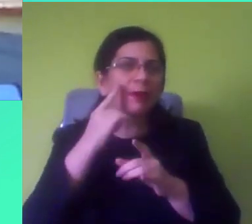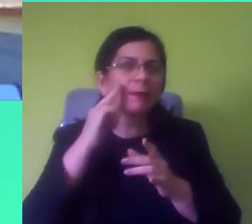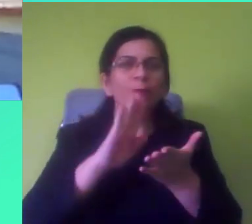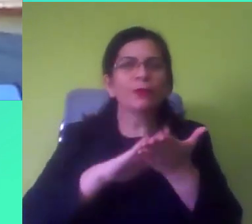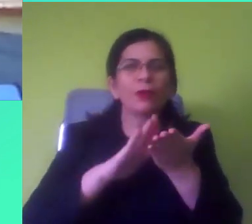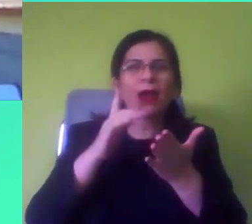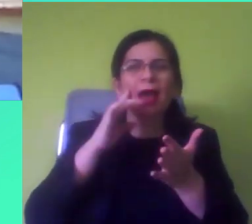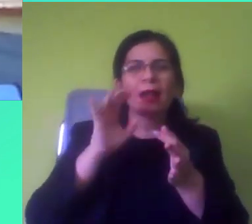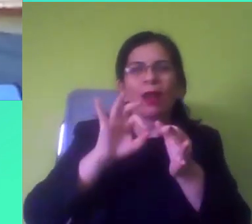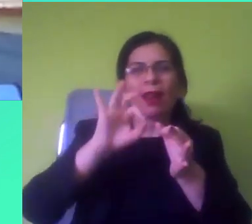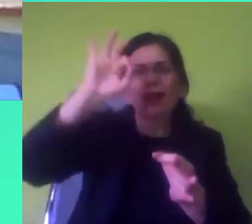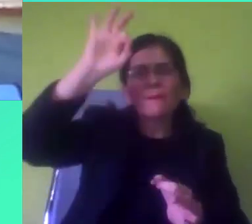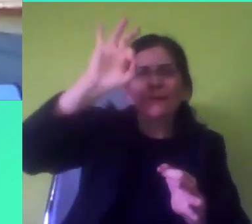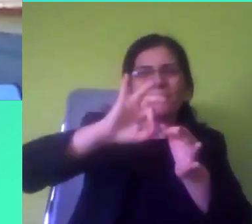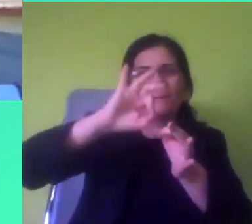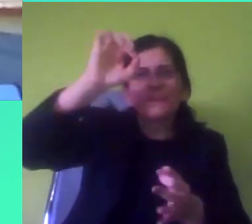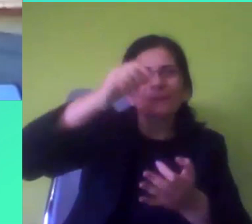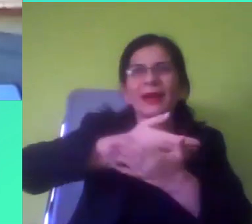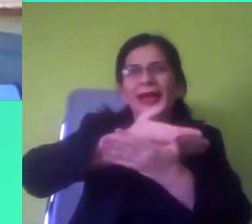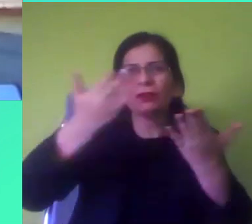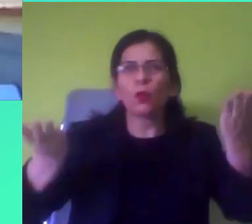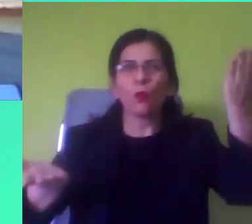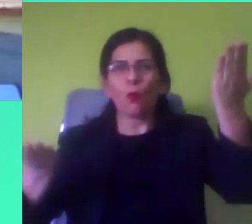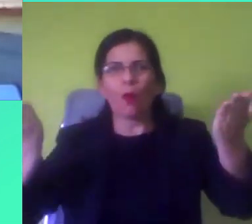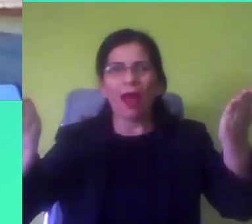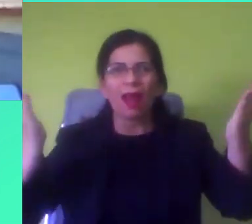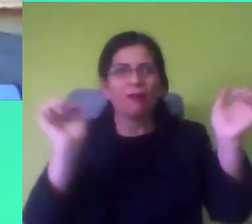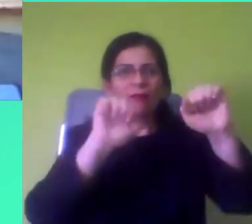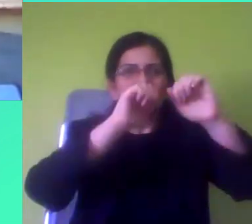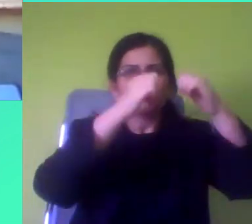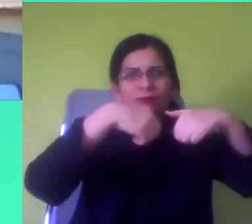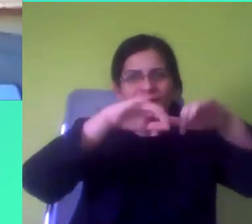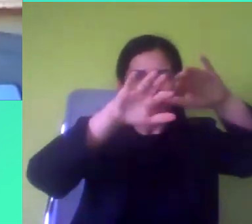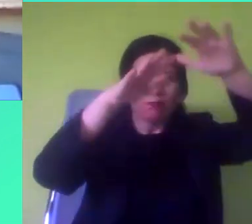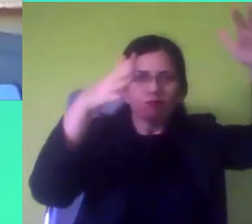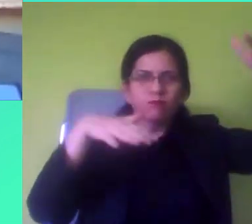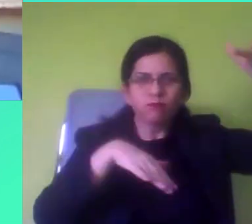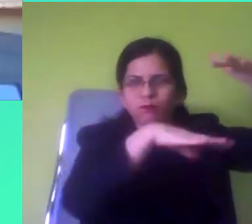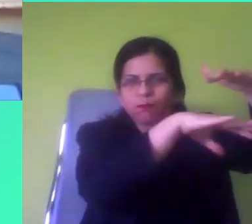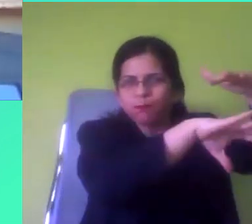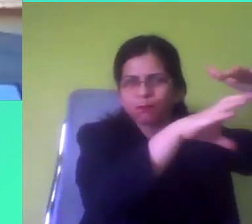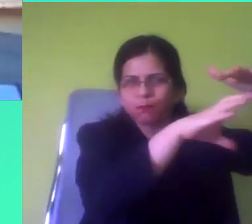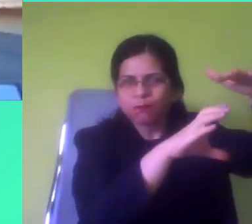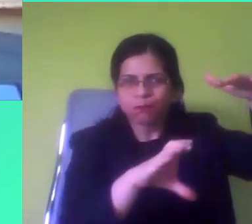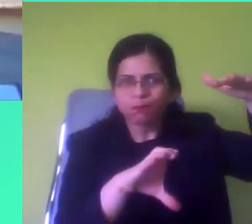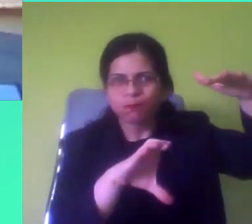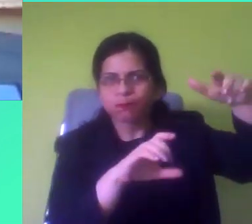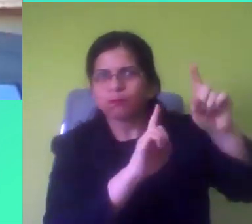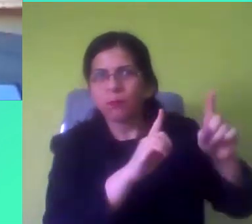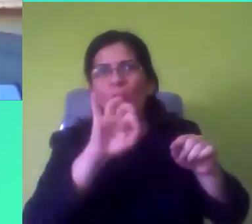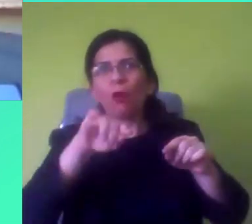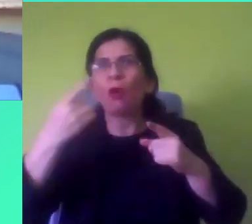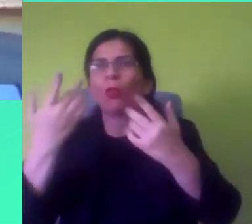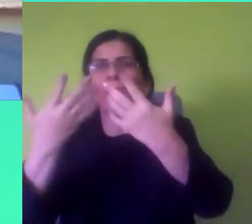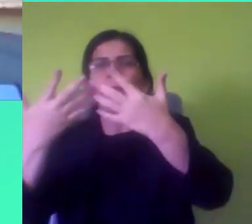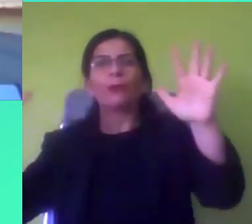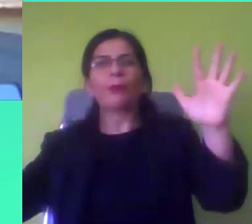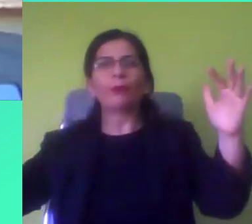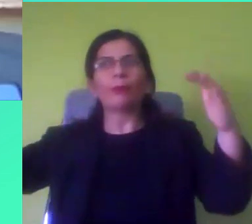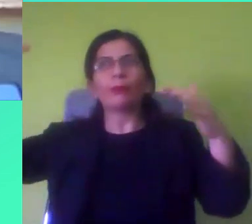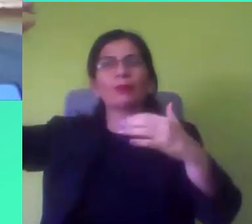unas mismas condiciones, un glaciar descubierto y un glaciar cubierto, el glaciar cubierto, por estar justamente cubierto por esta capa de